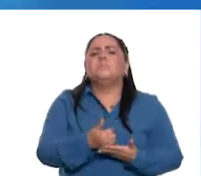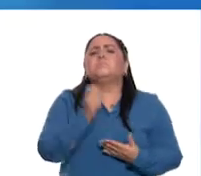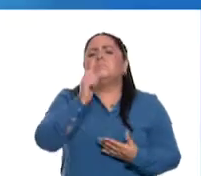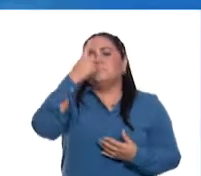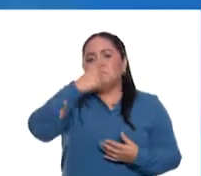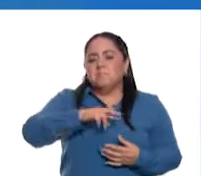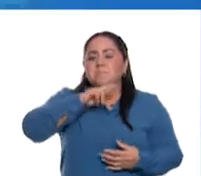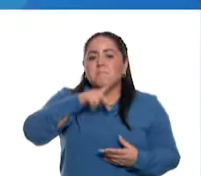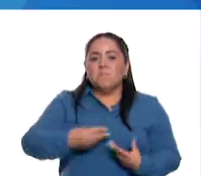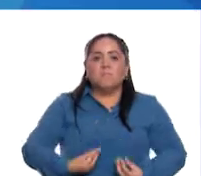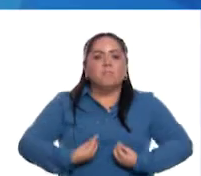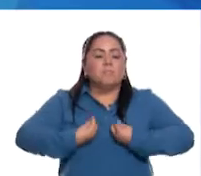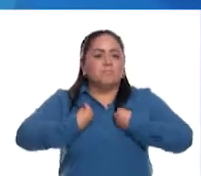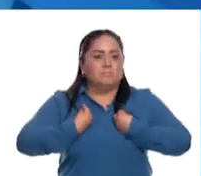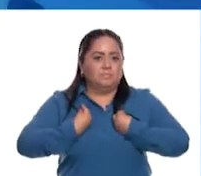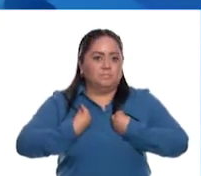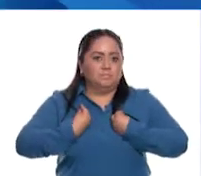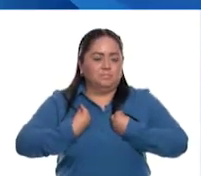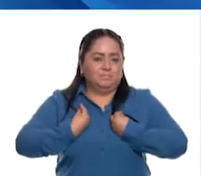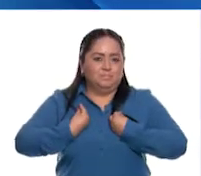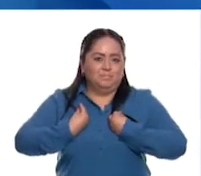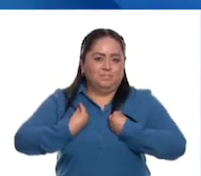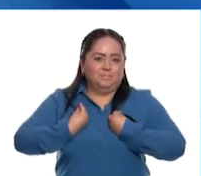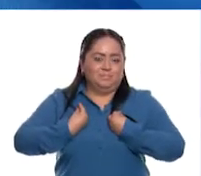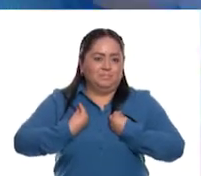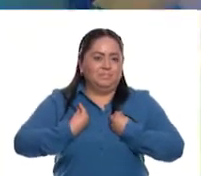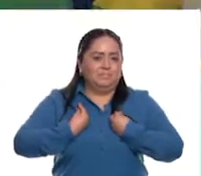a vivir mejor.